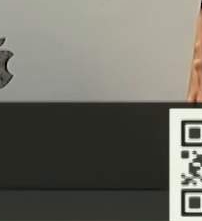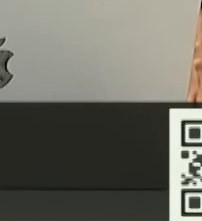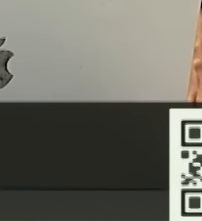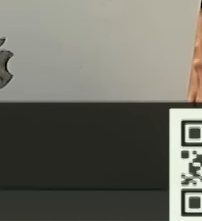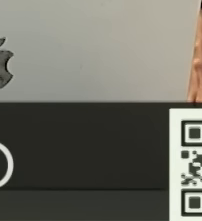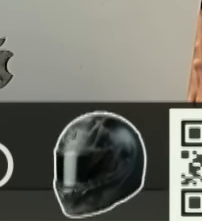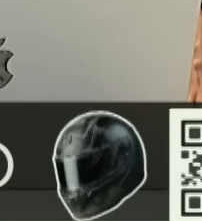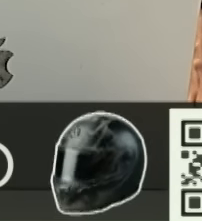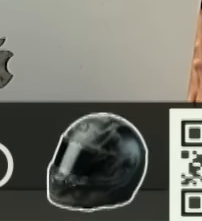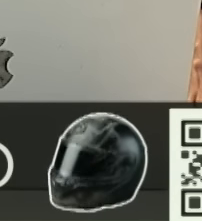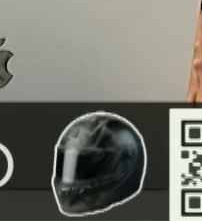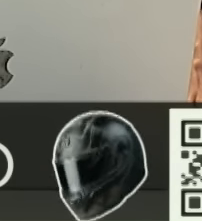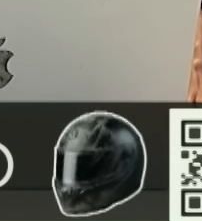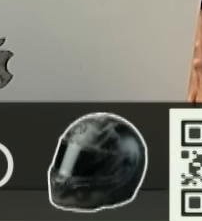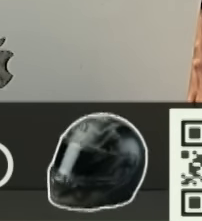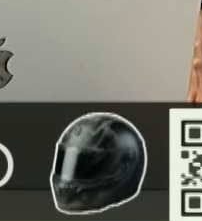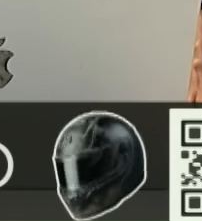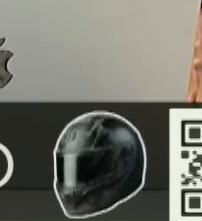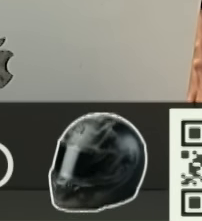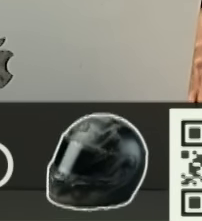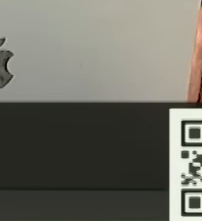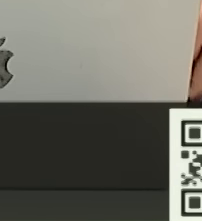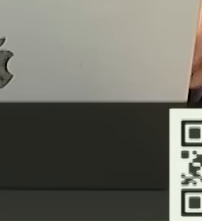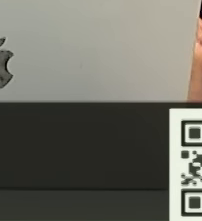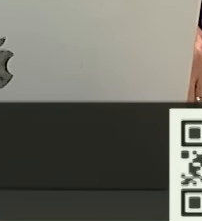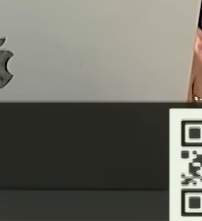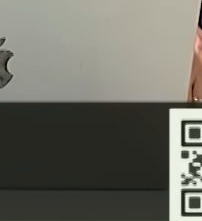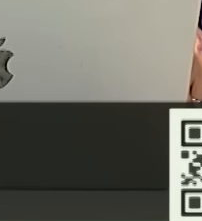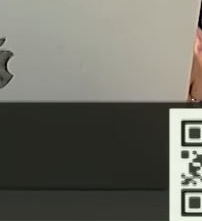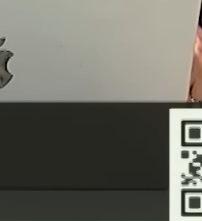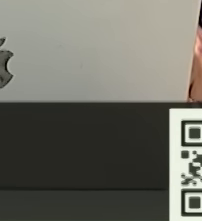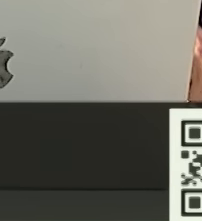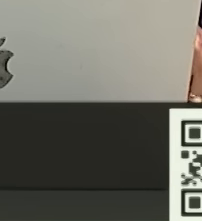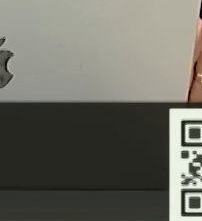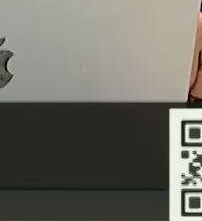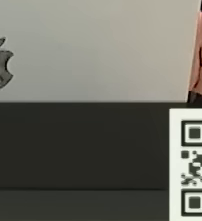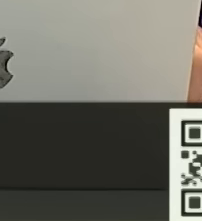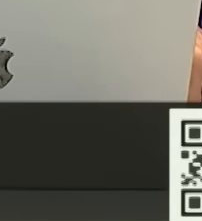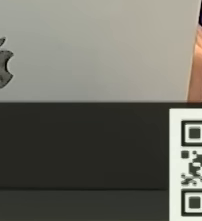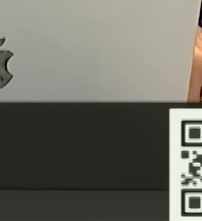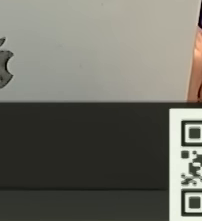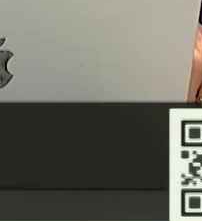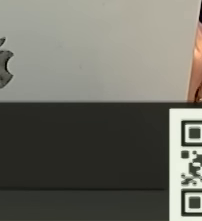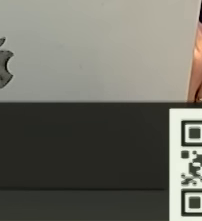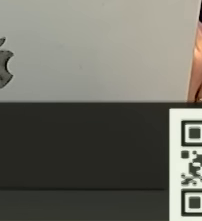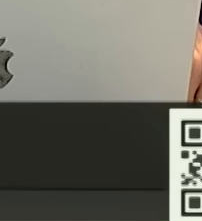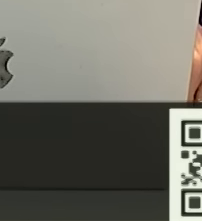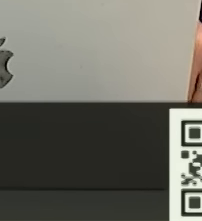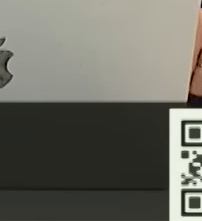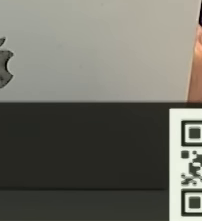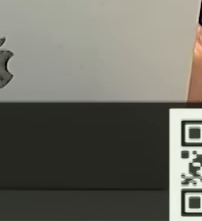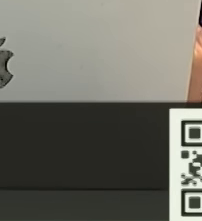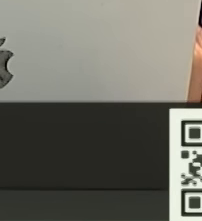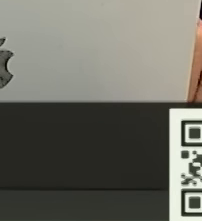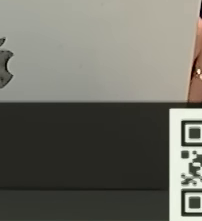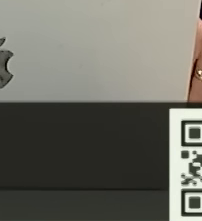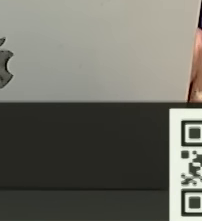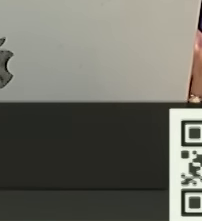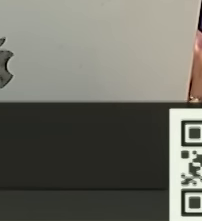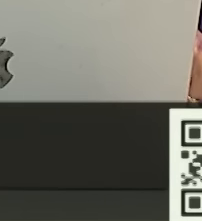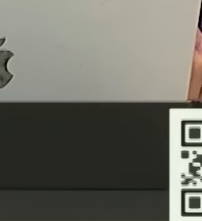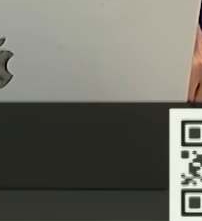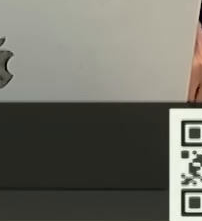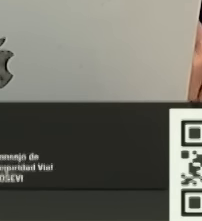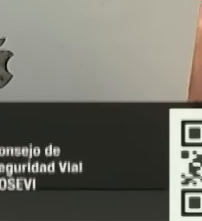QR que aparece en pantalla y llenar el formulario por el mes de la madre recuerde que completamos el set de motociclista una capa y